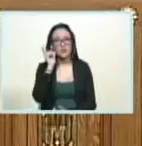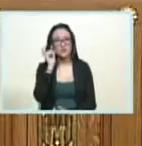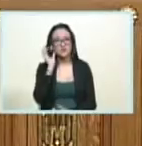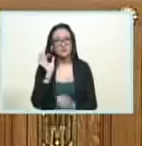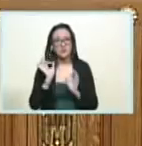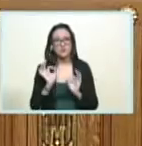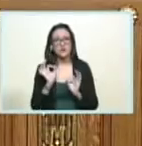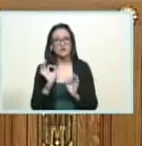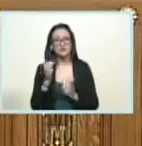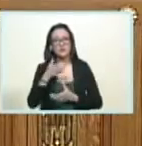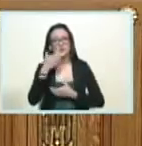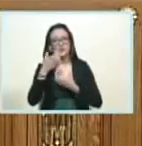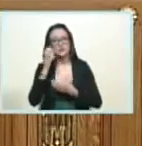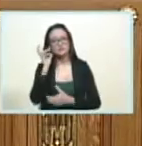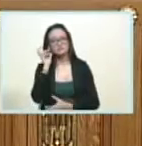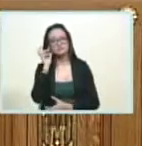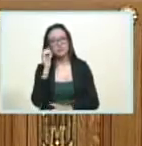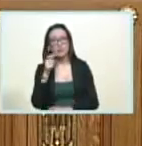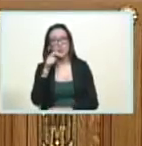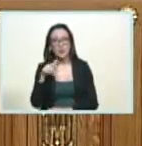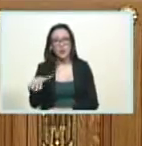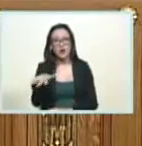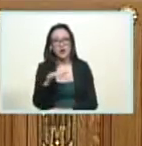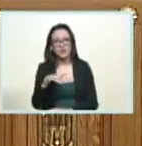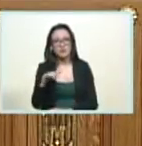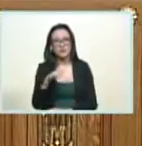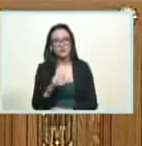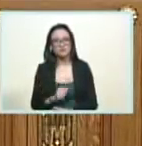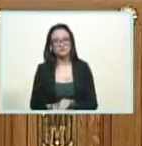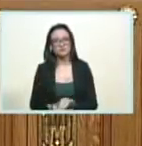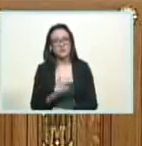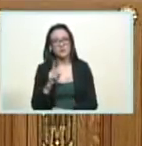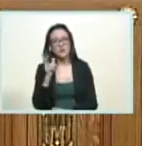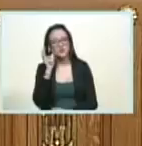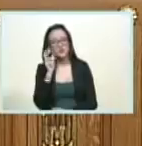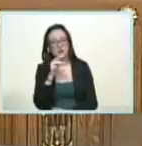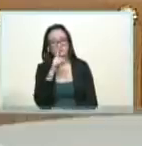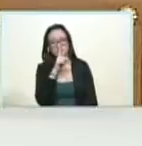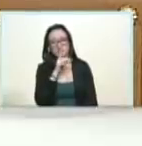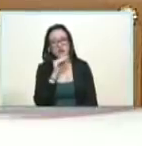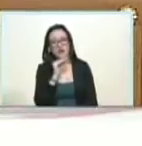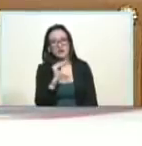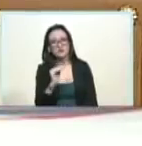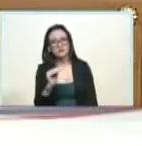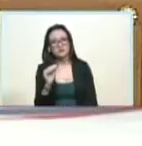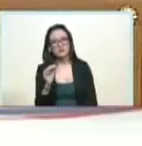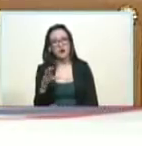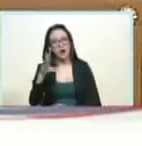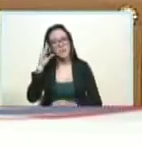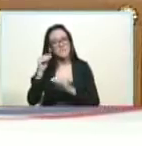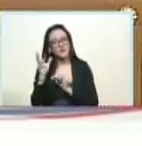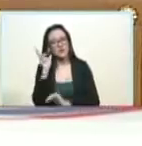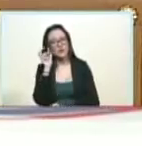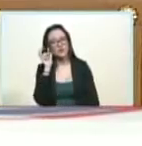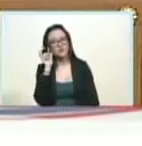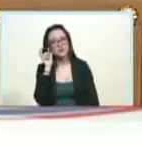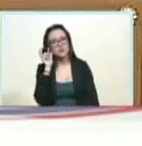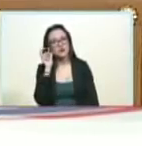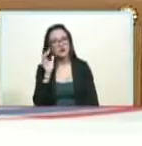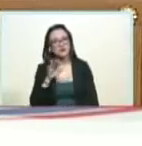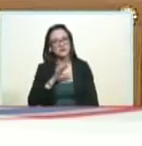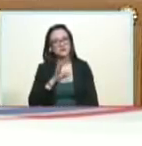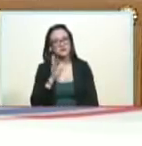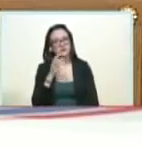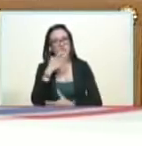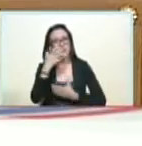Escuchemos bien el clamor de un pueblo y también sus silencios. Aprendamos a escuchar el clamor y los silencios del